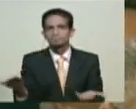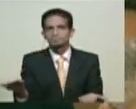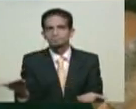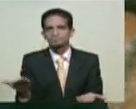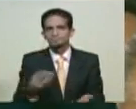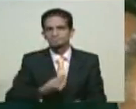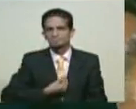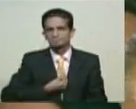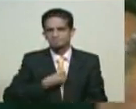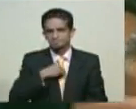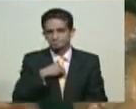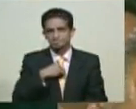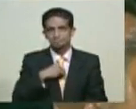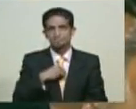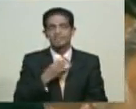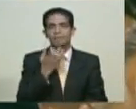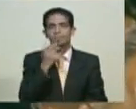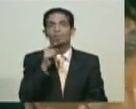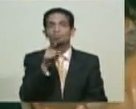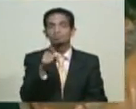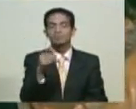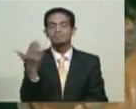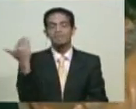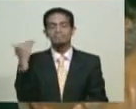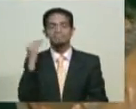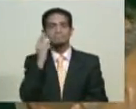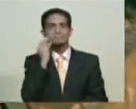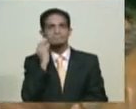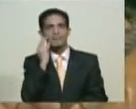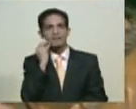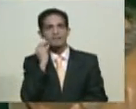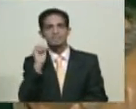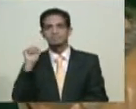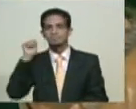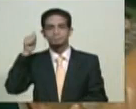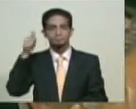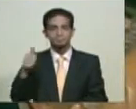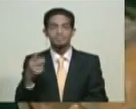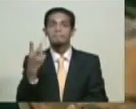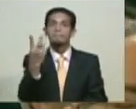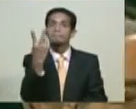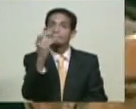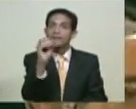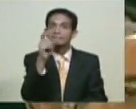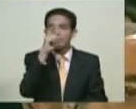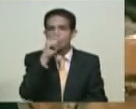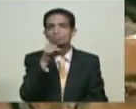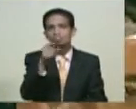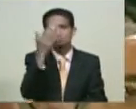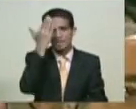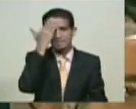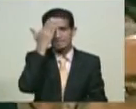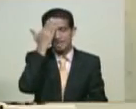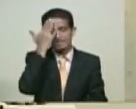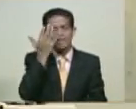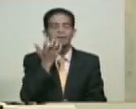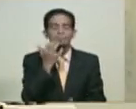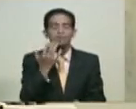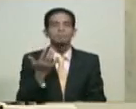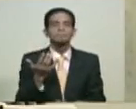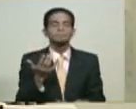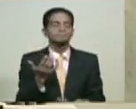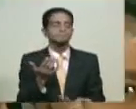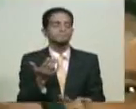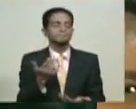Usted, con tanta experiencia durante estos 20 años, tiene que entender perfectamente que no es posible que con